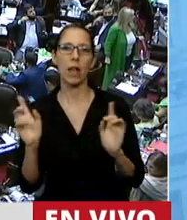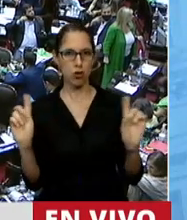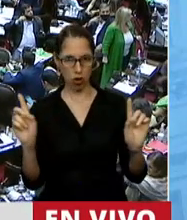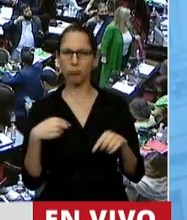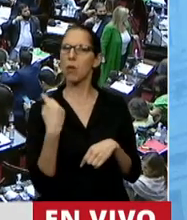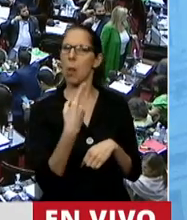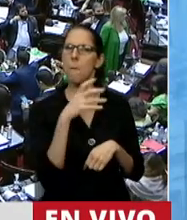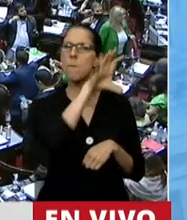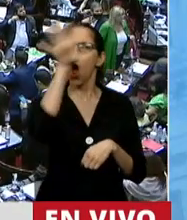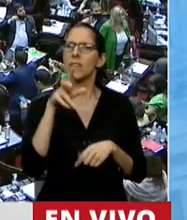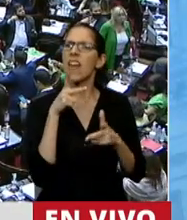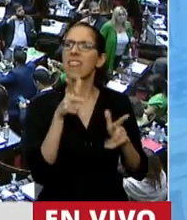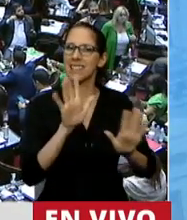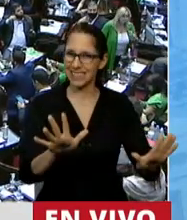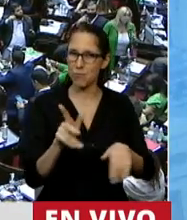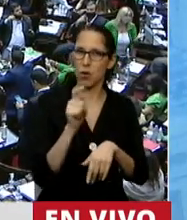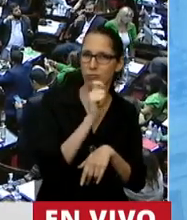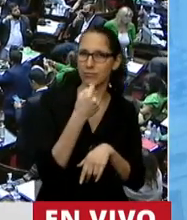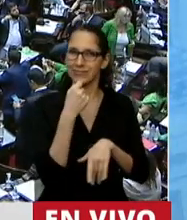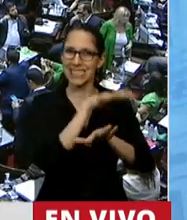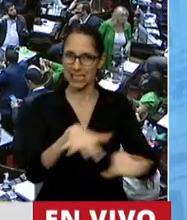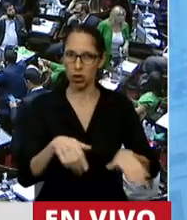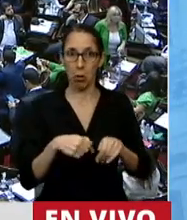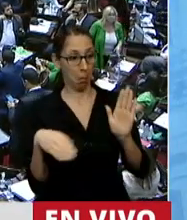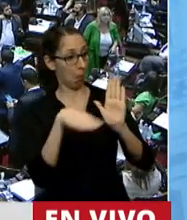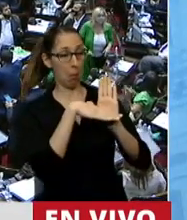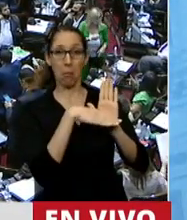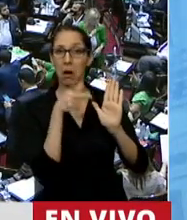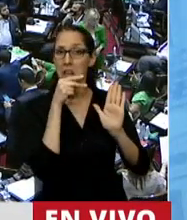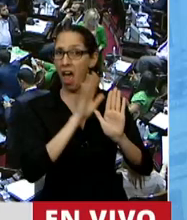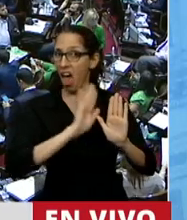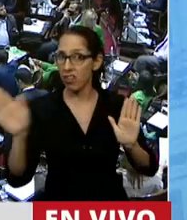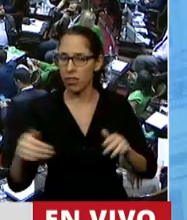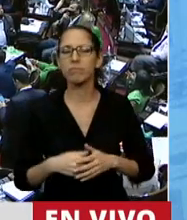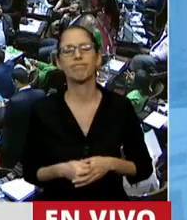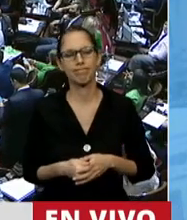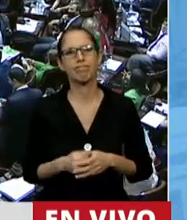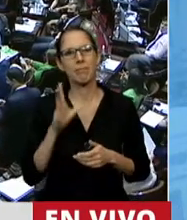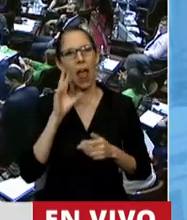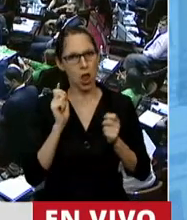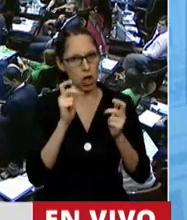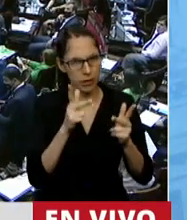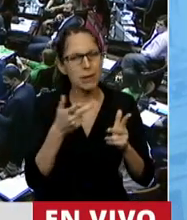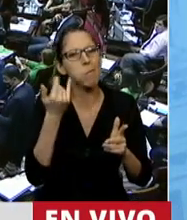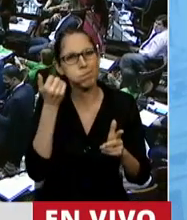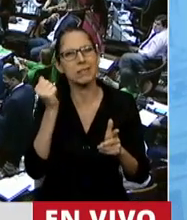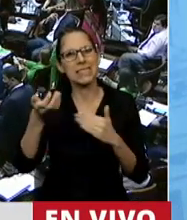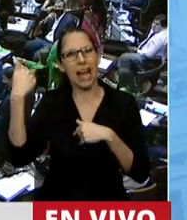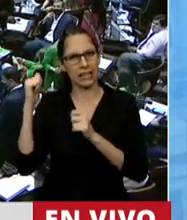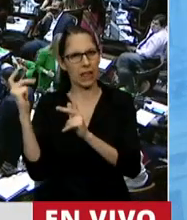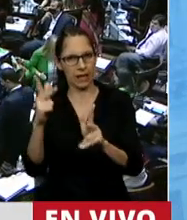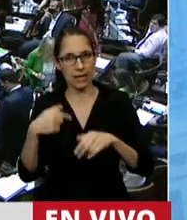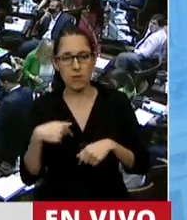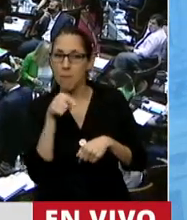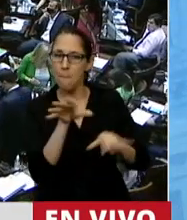interior. No está previsto. Voy a decir algo que ya se dijo, le tengo miedo al uso político